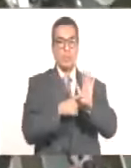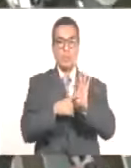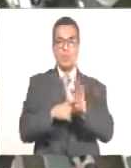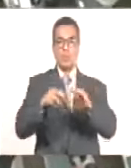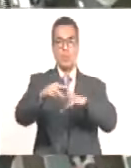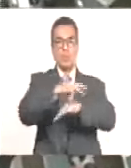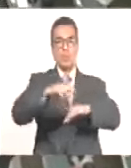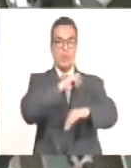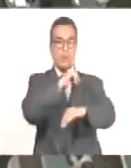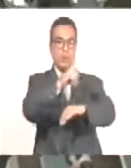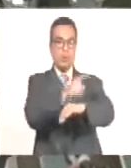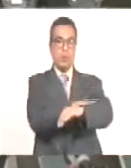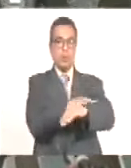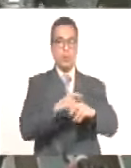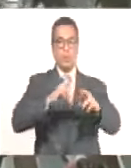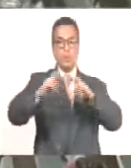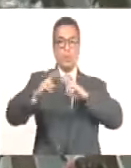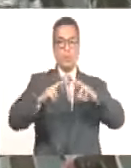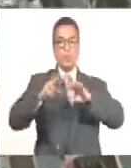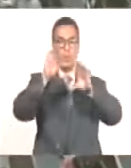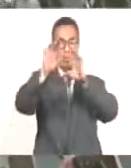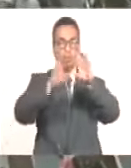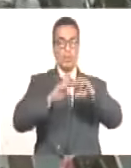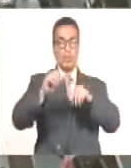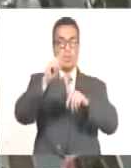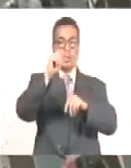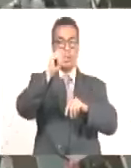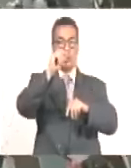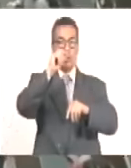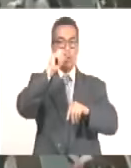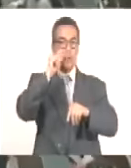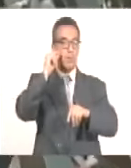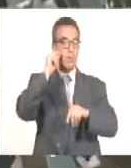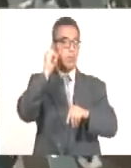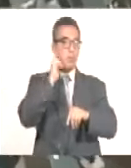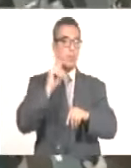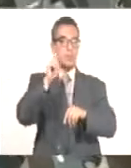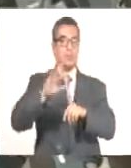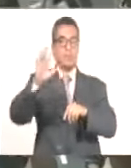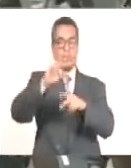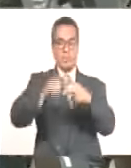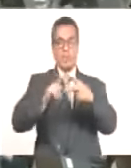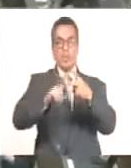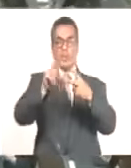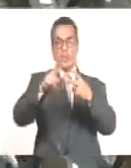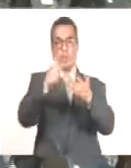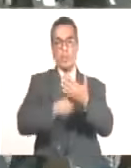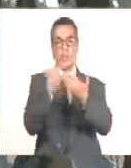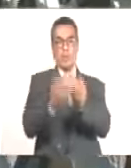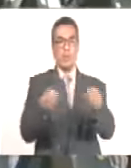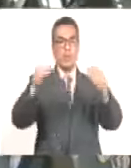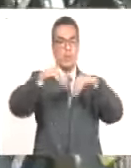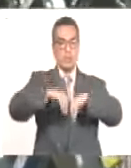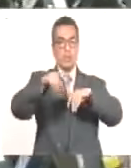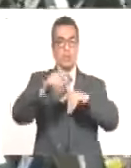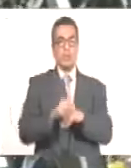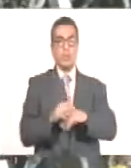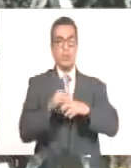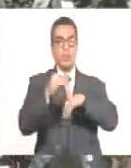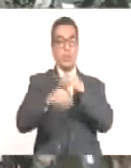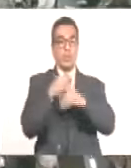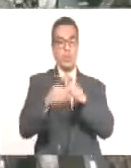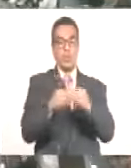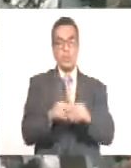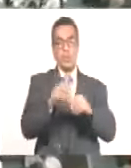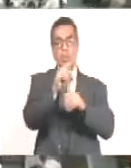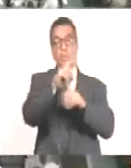al Ministerio del Poder Popular para Relaciones de la República Bolivariana de Venezuela. Segundo, proyecto de acuerdo con motivo de conmemorarse